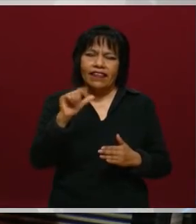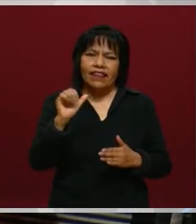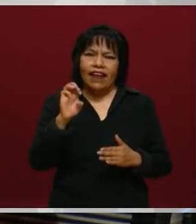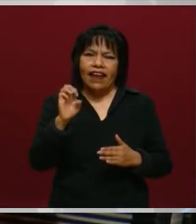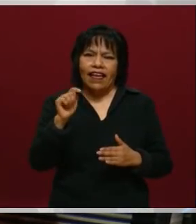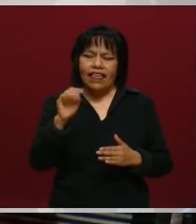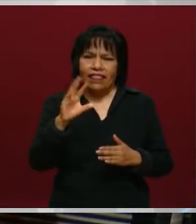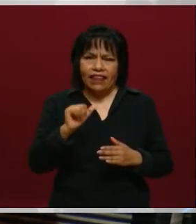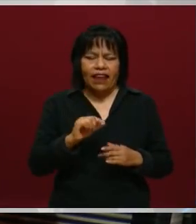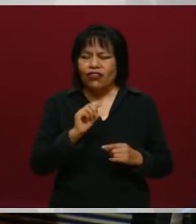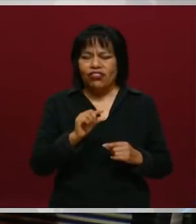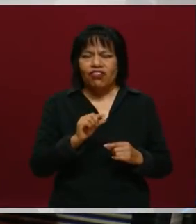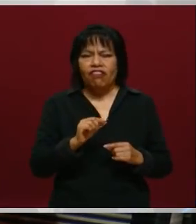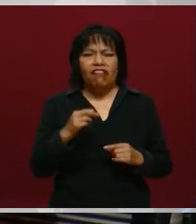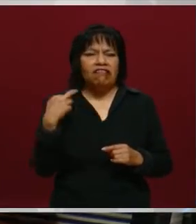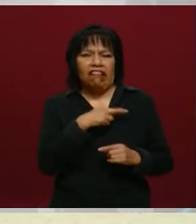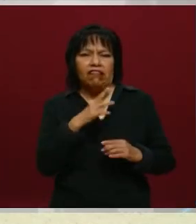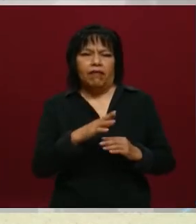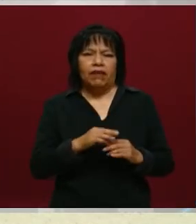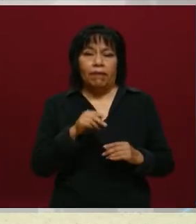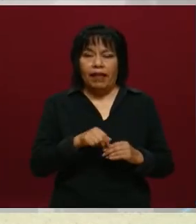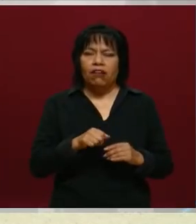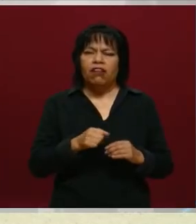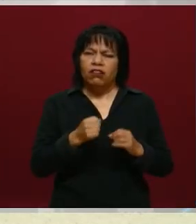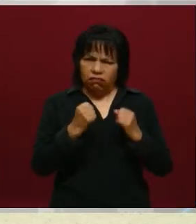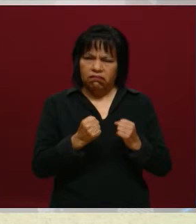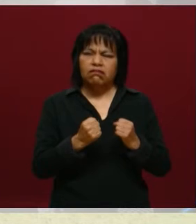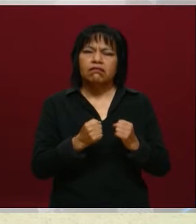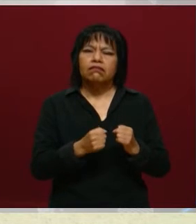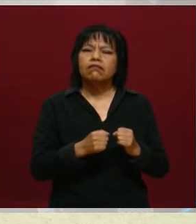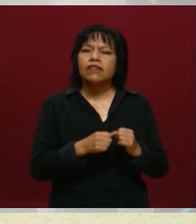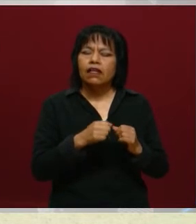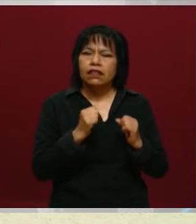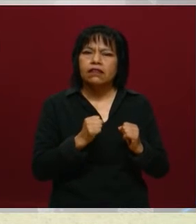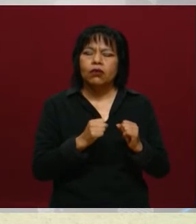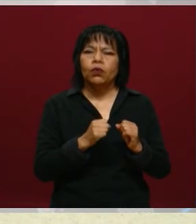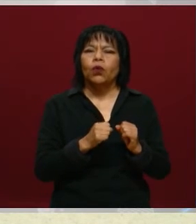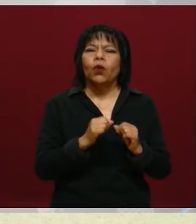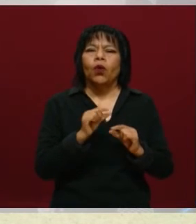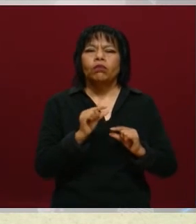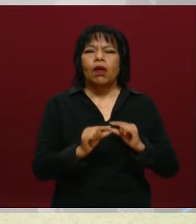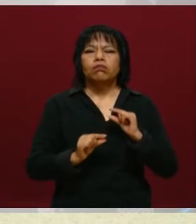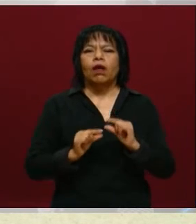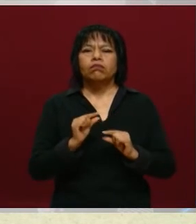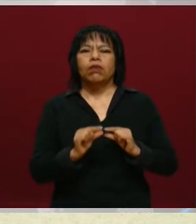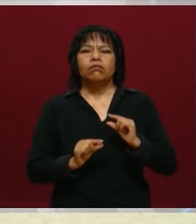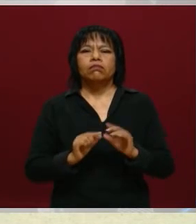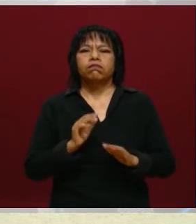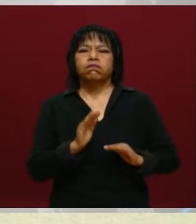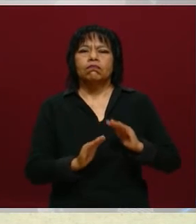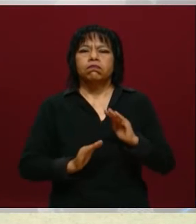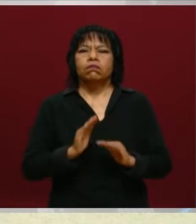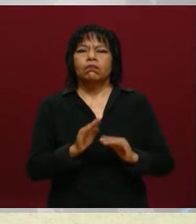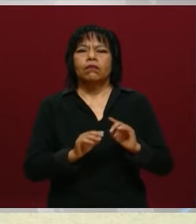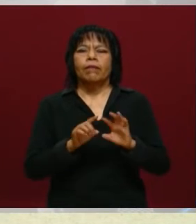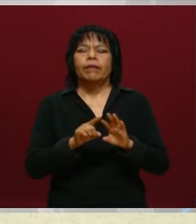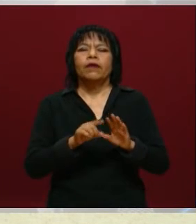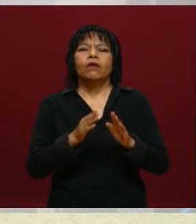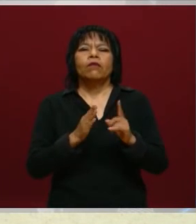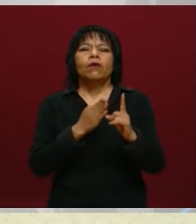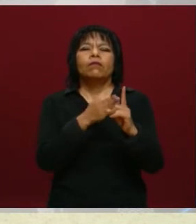sino dando pasos firmes quizás pequeños pero si con la esperanza y con la determinación de que